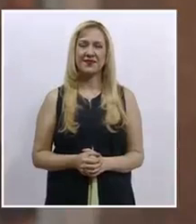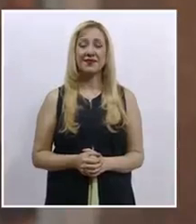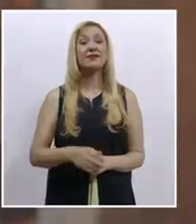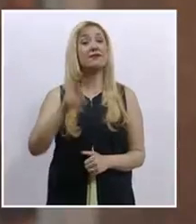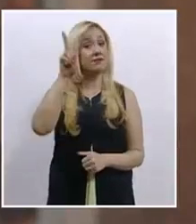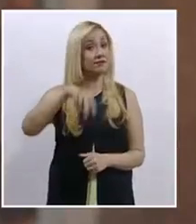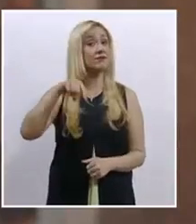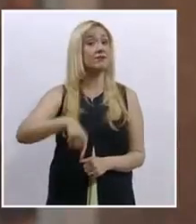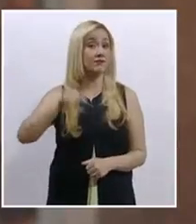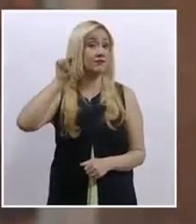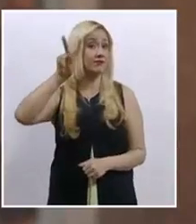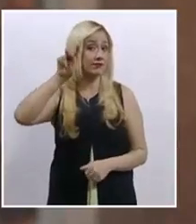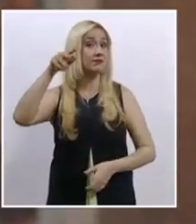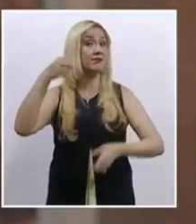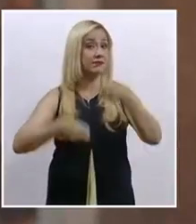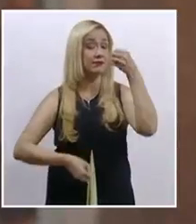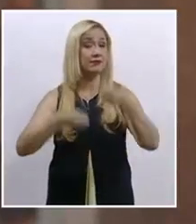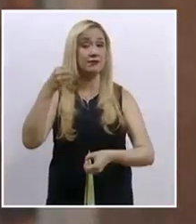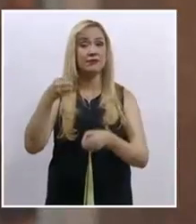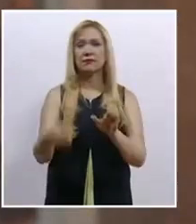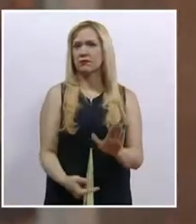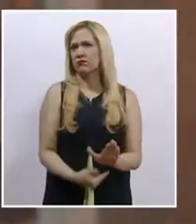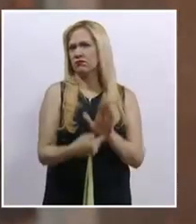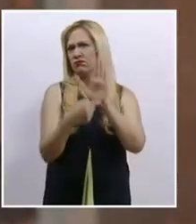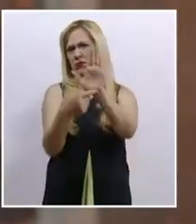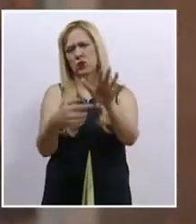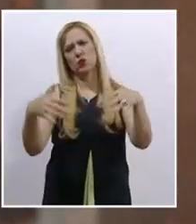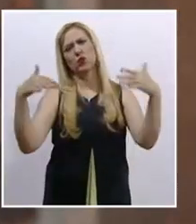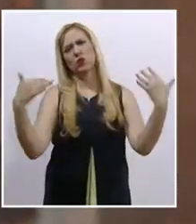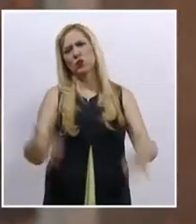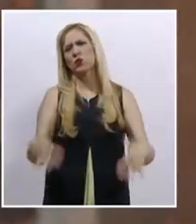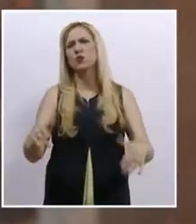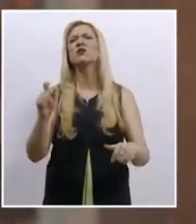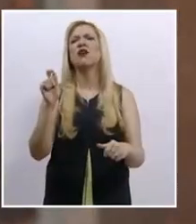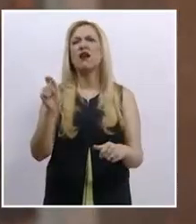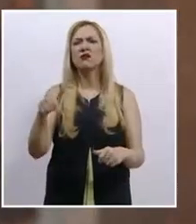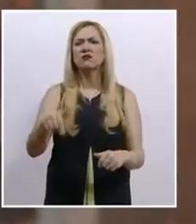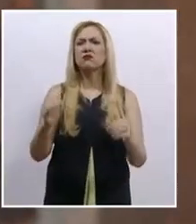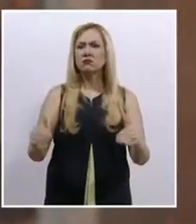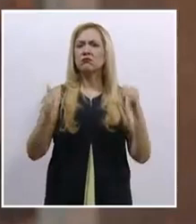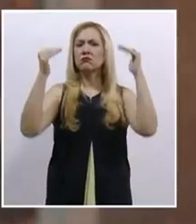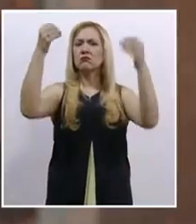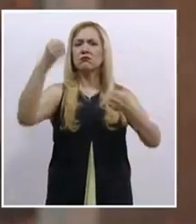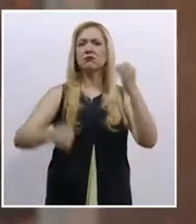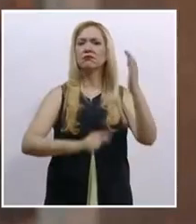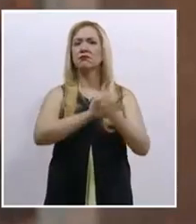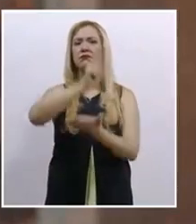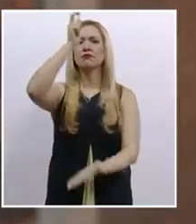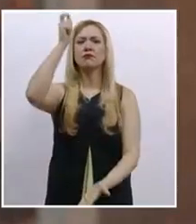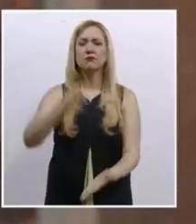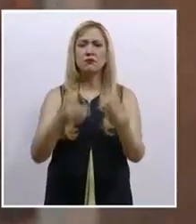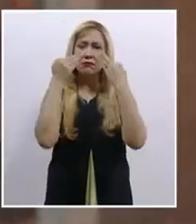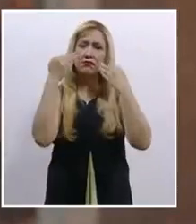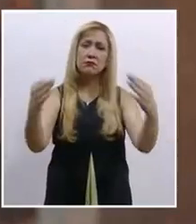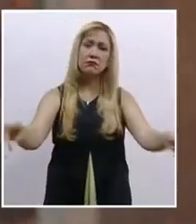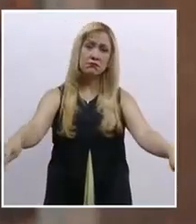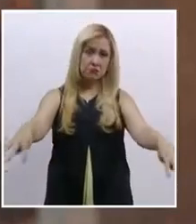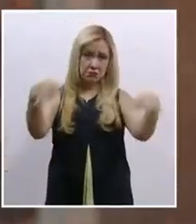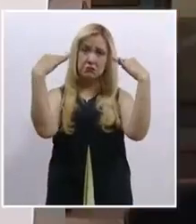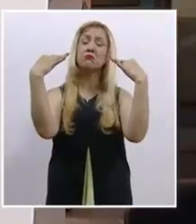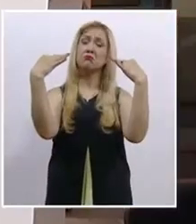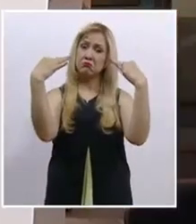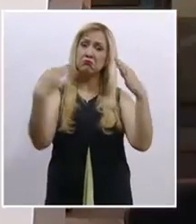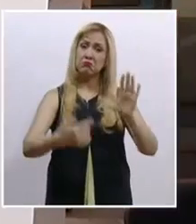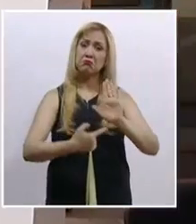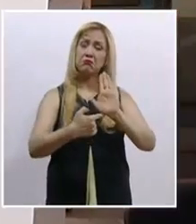Este canal de televisión es una muestra importante de la apertura de la Suprema Corte al escrutinio público.